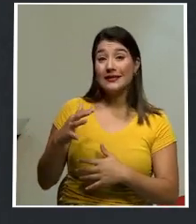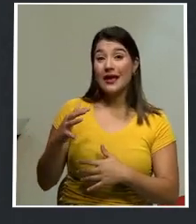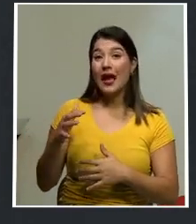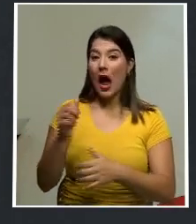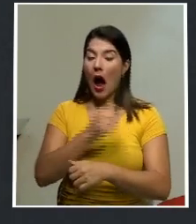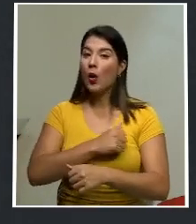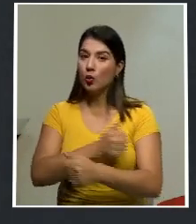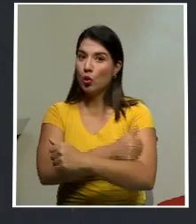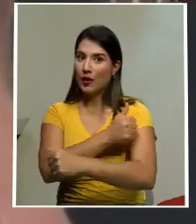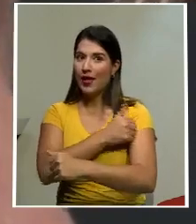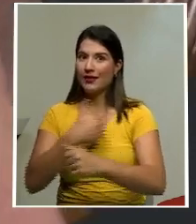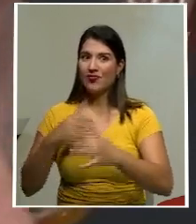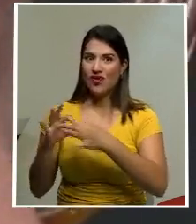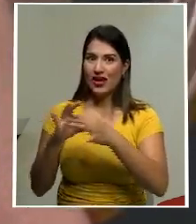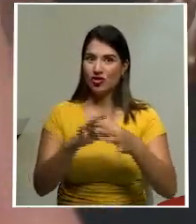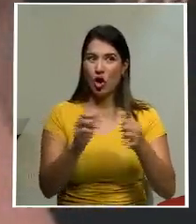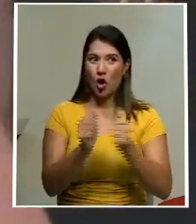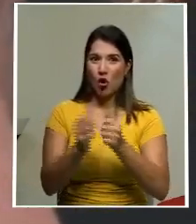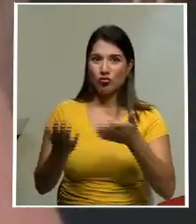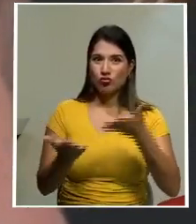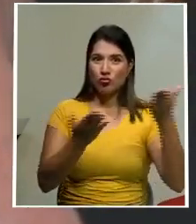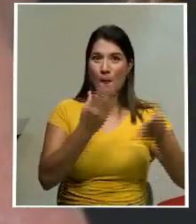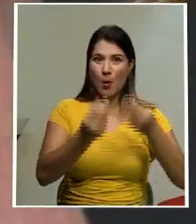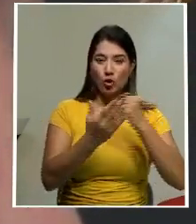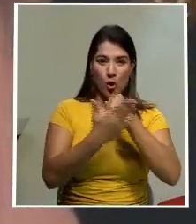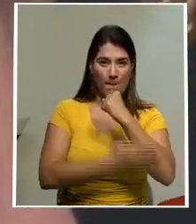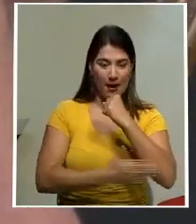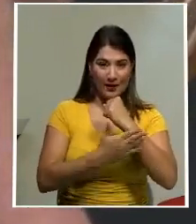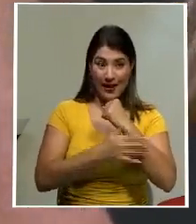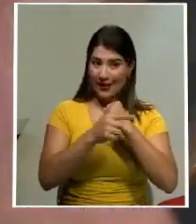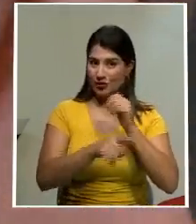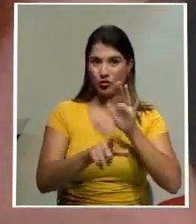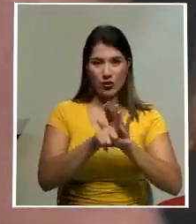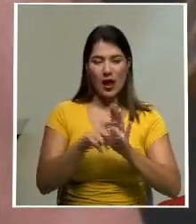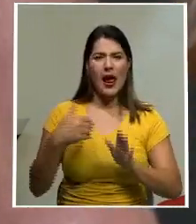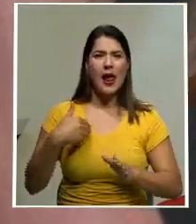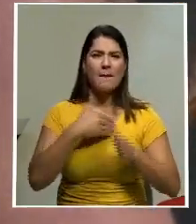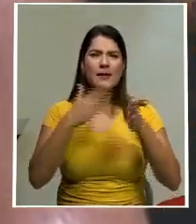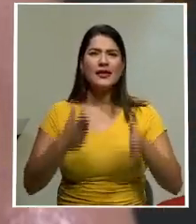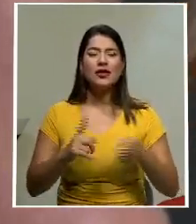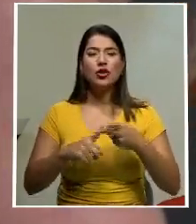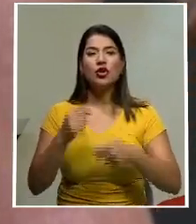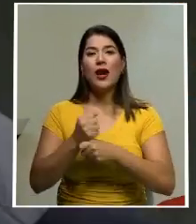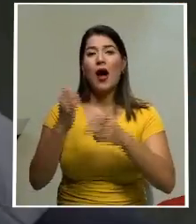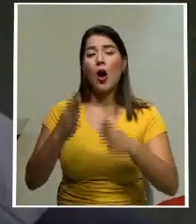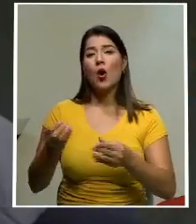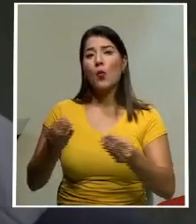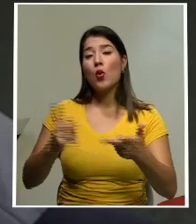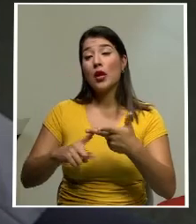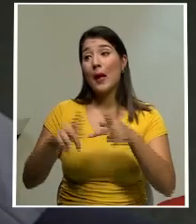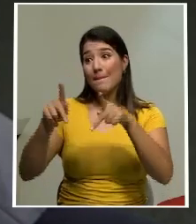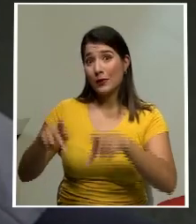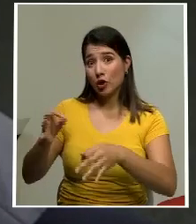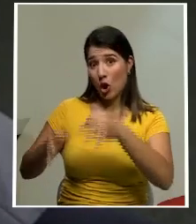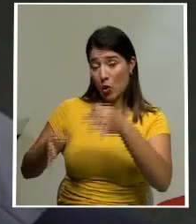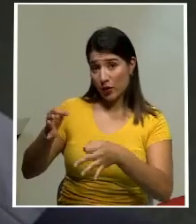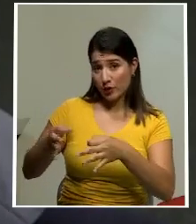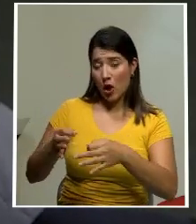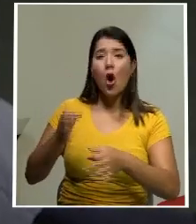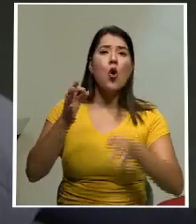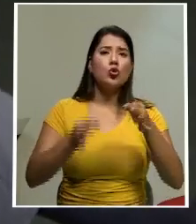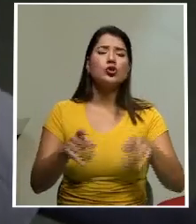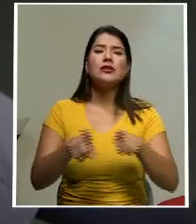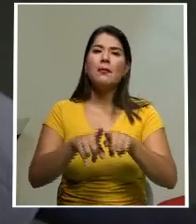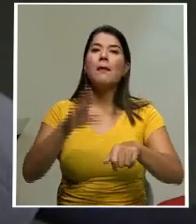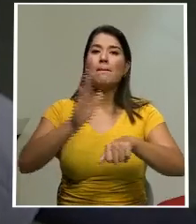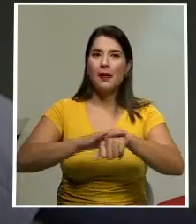implicadas autoridades. Entre ellas estarían el ministro, funcionarios públicos y personas jurídicas. La justicia también autorizó el